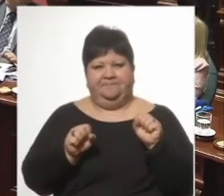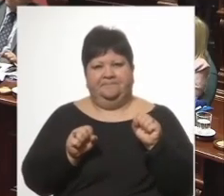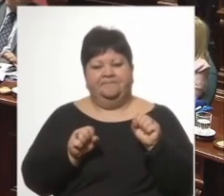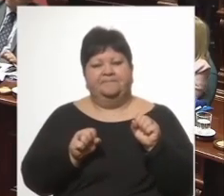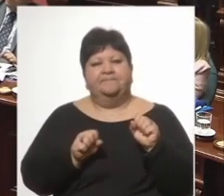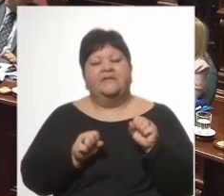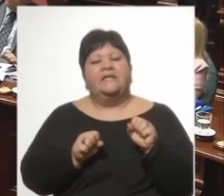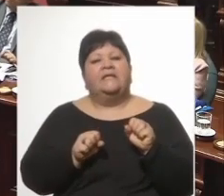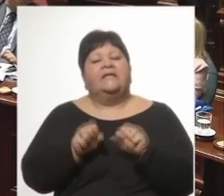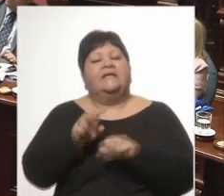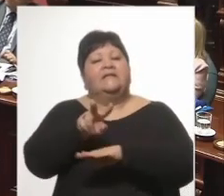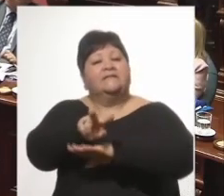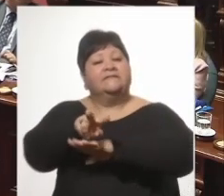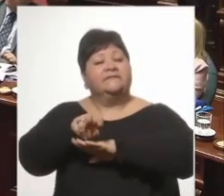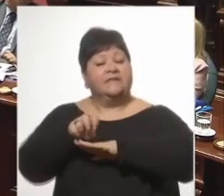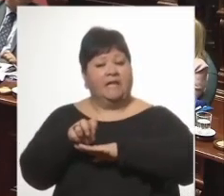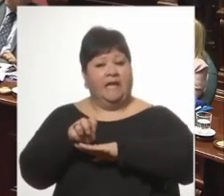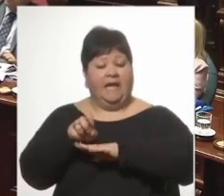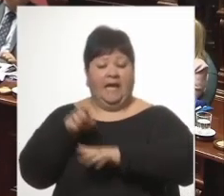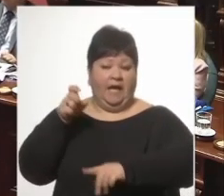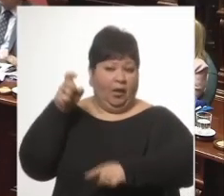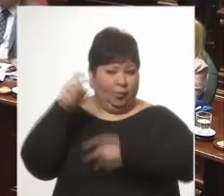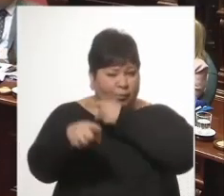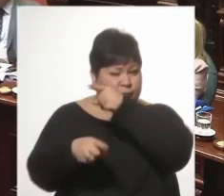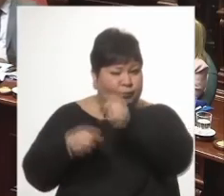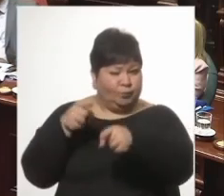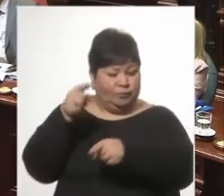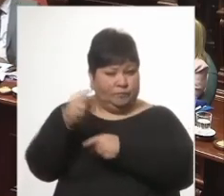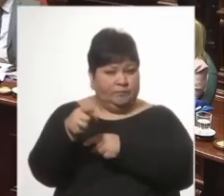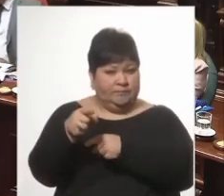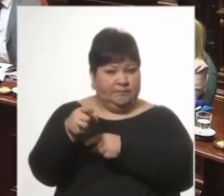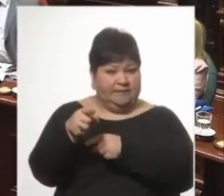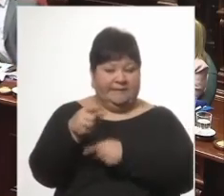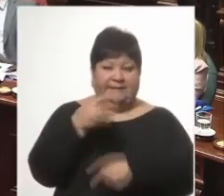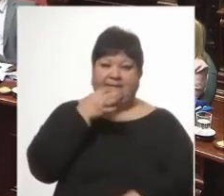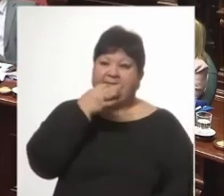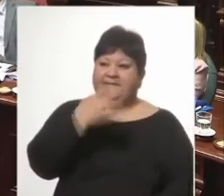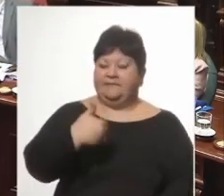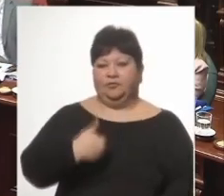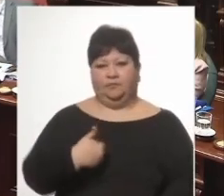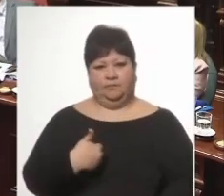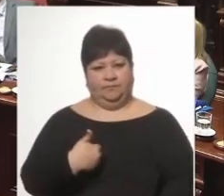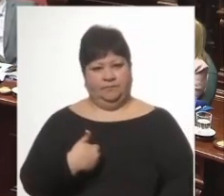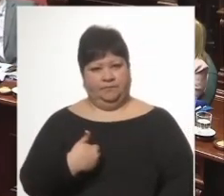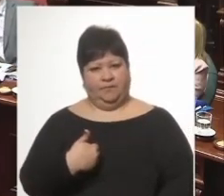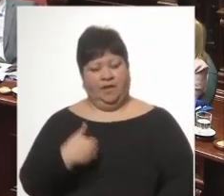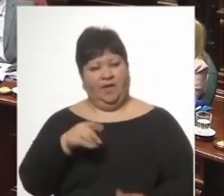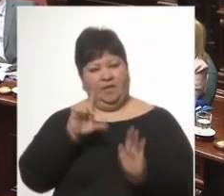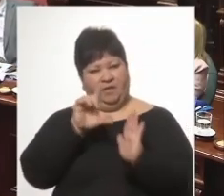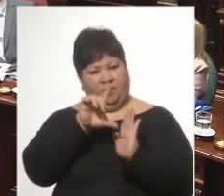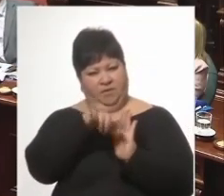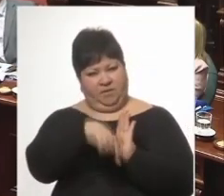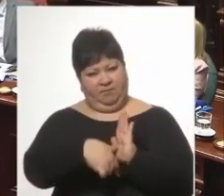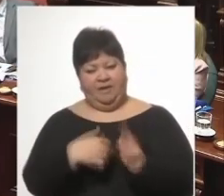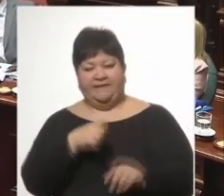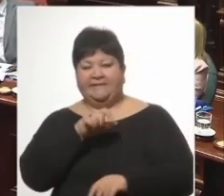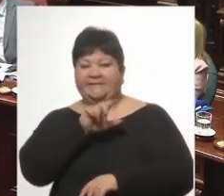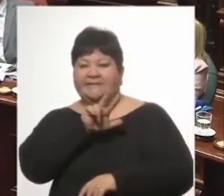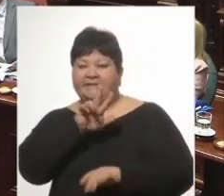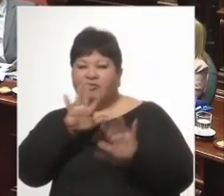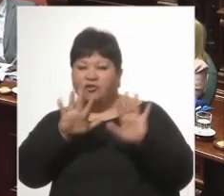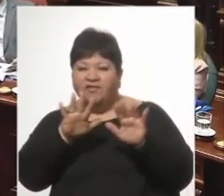El fiscal en su acusación dice que yo demoré 310